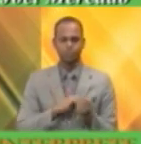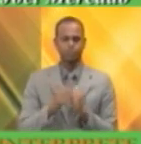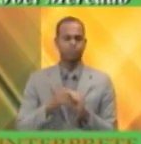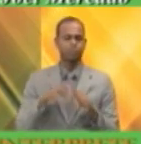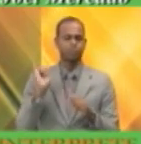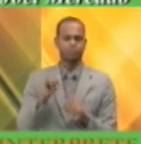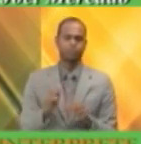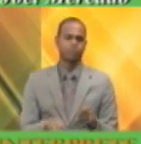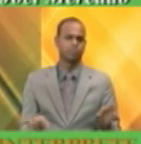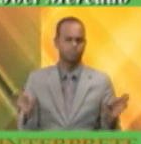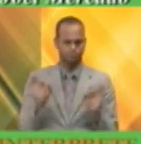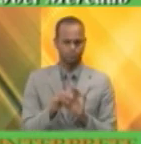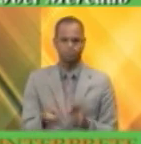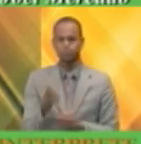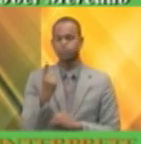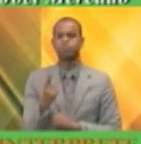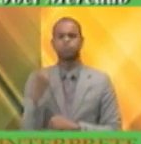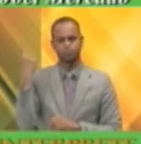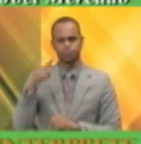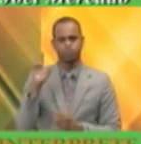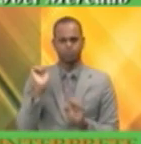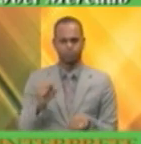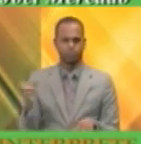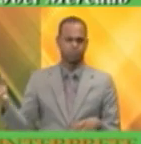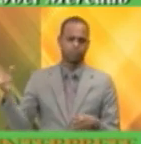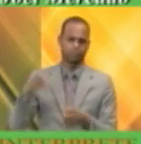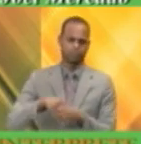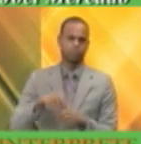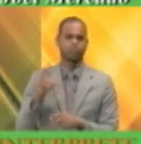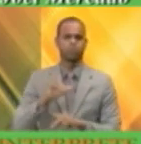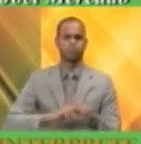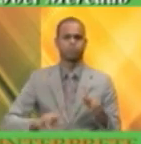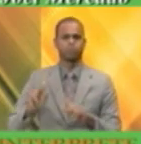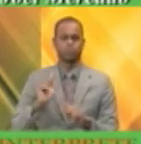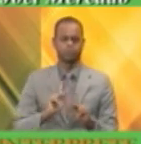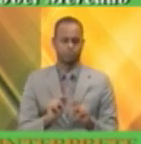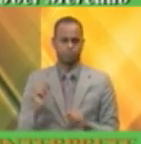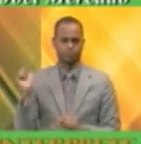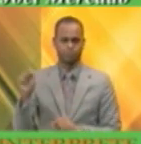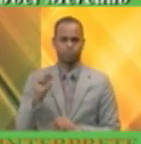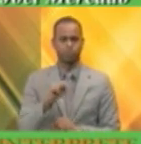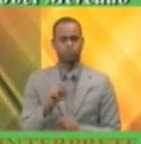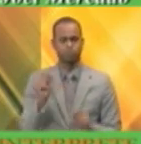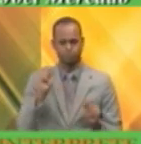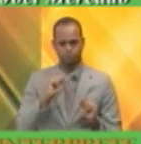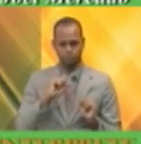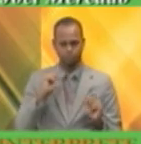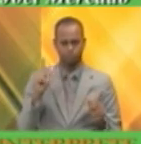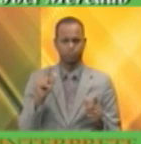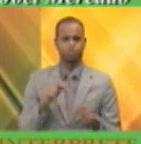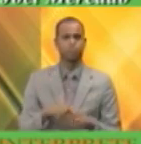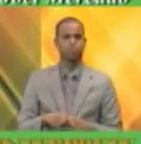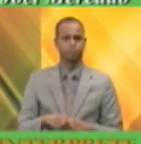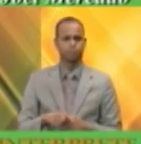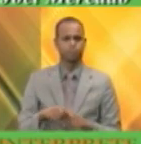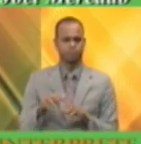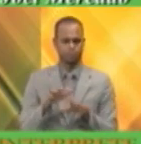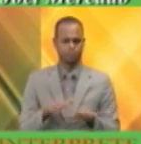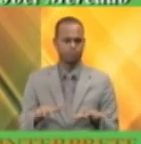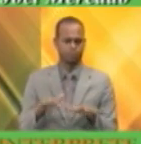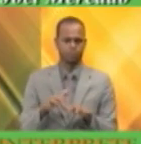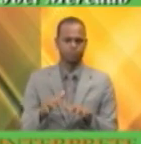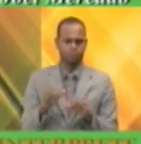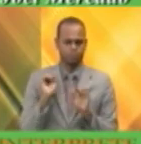vía efectiva, una de las vías efectivas para poder incluir a personas que despierten, que en un determinado momento